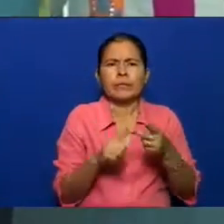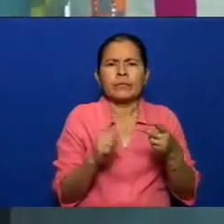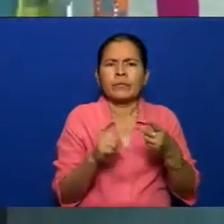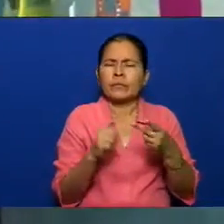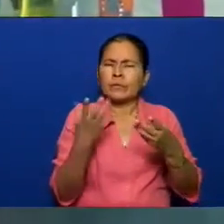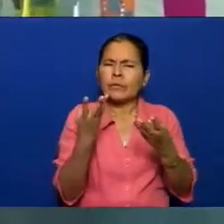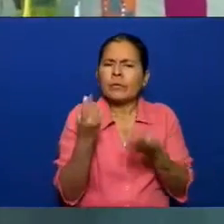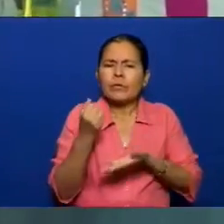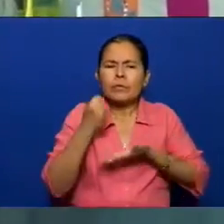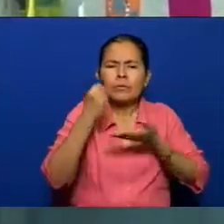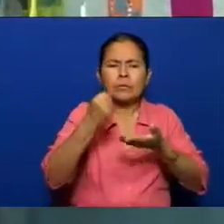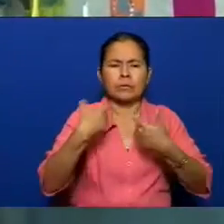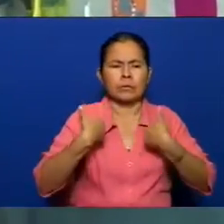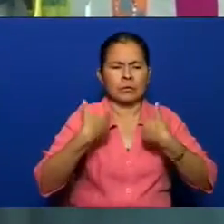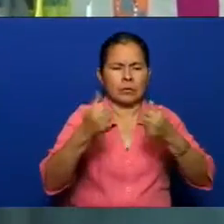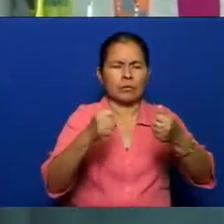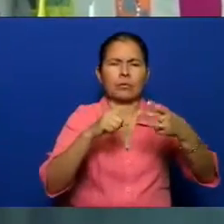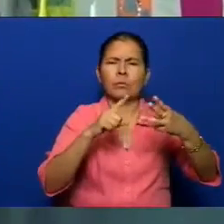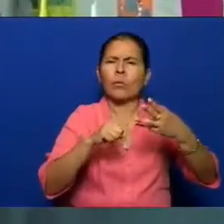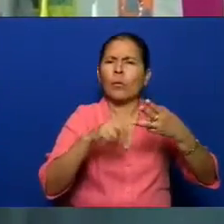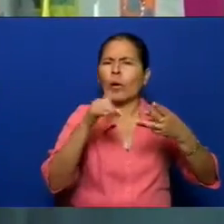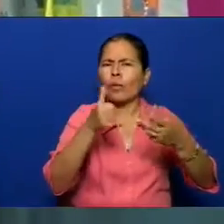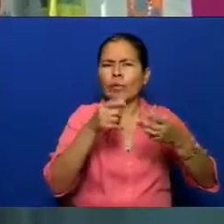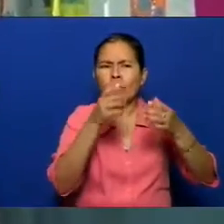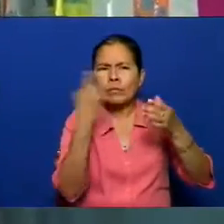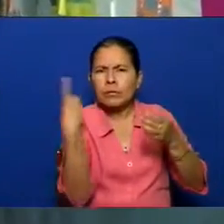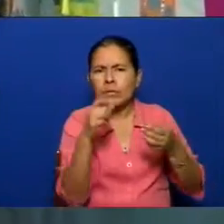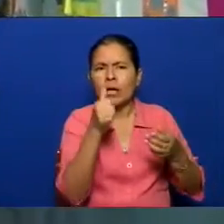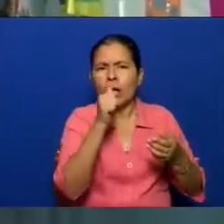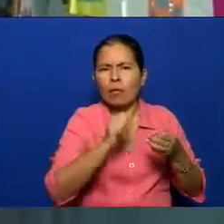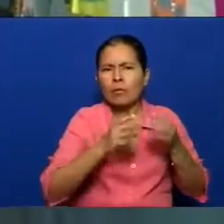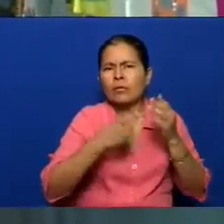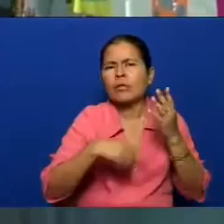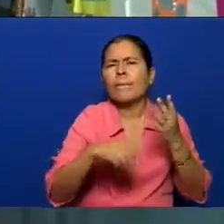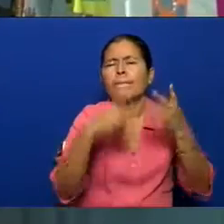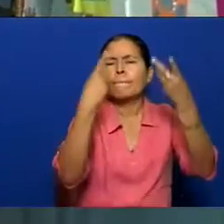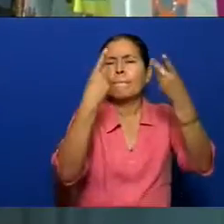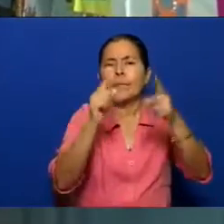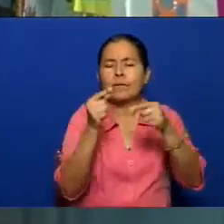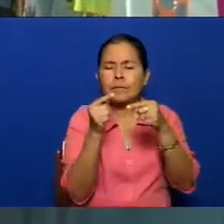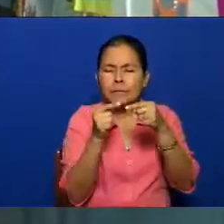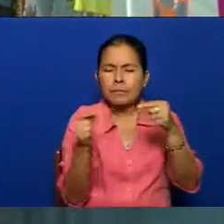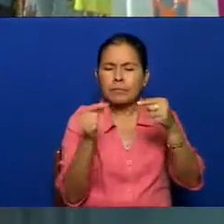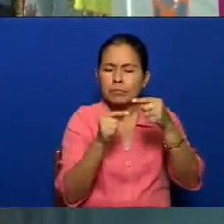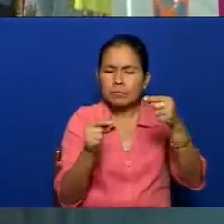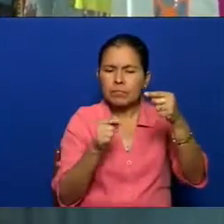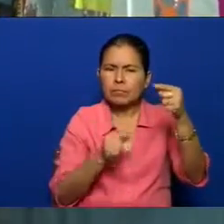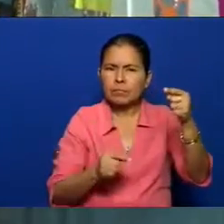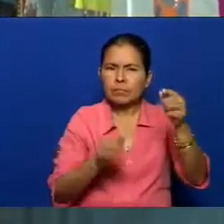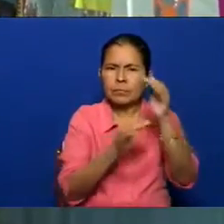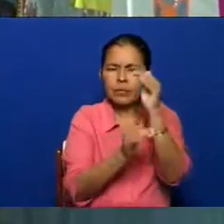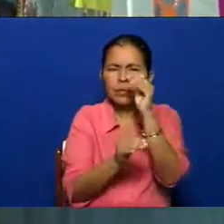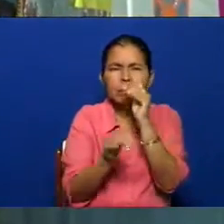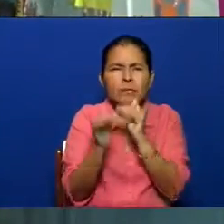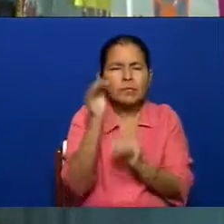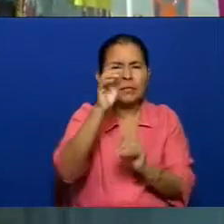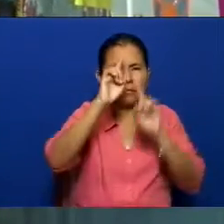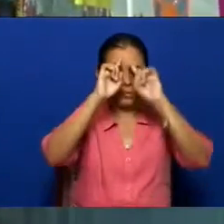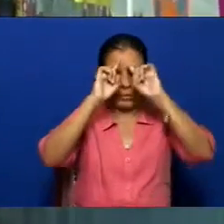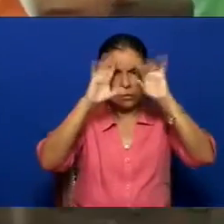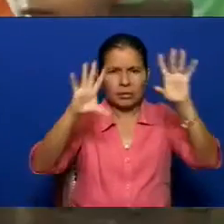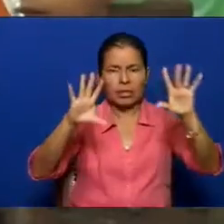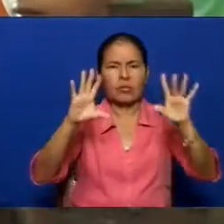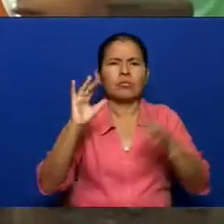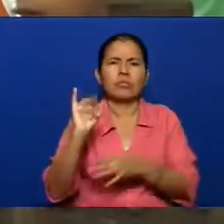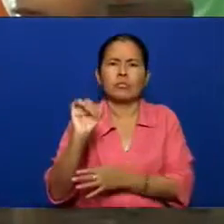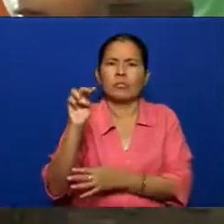se va a invertir en salud, en agua, etc. Pero necesitamos particularizar más en indicadores más concretos lo que